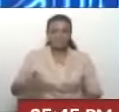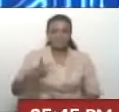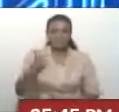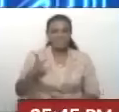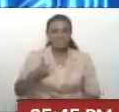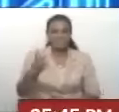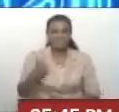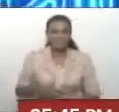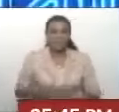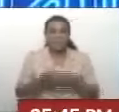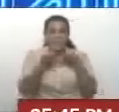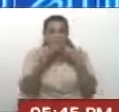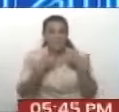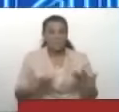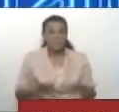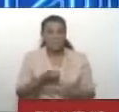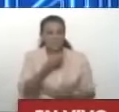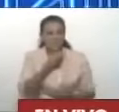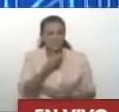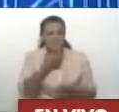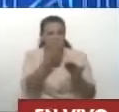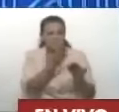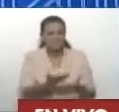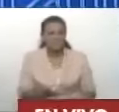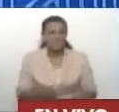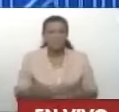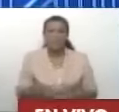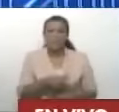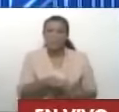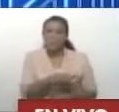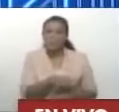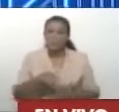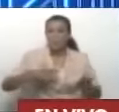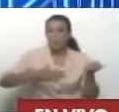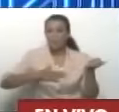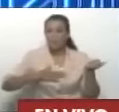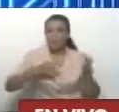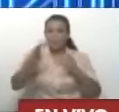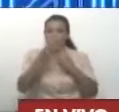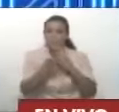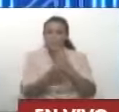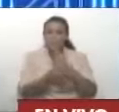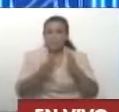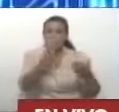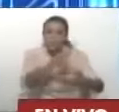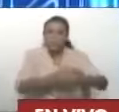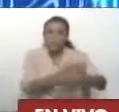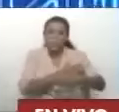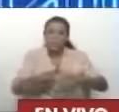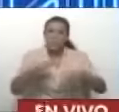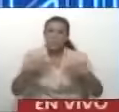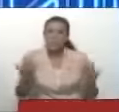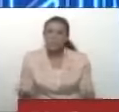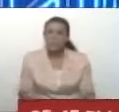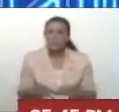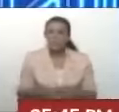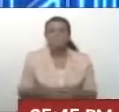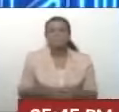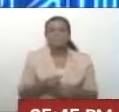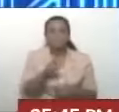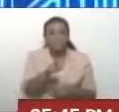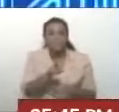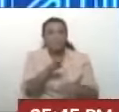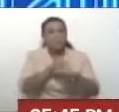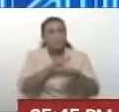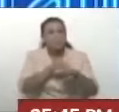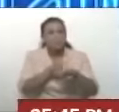Oye, Yelitze, estás bien elegante, chica. Vienes de un matrimonio, de un bautizo. ¿Ah? Mira, Yelitze, yo he